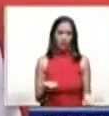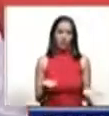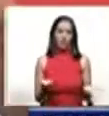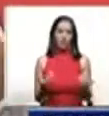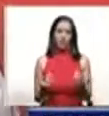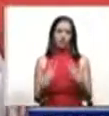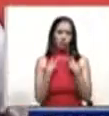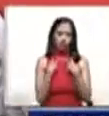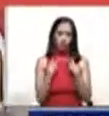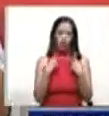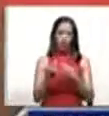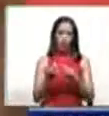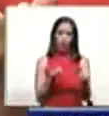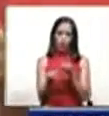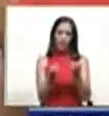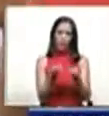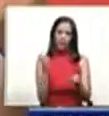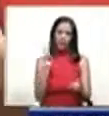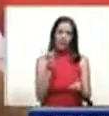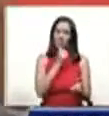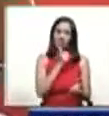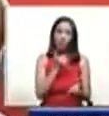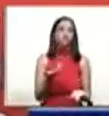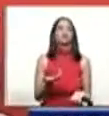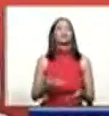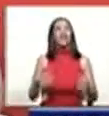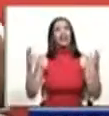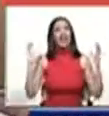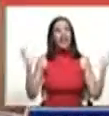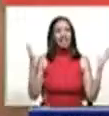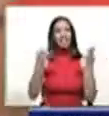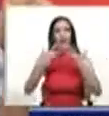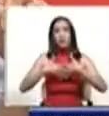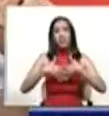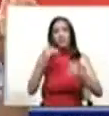este momento? Precisamente los grandes capitales transnacionales, los grandes capitales nacionales,